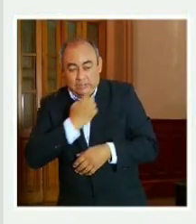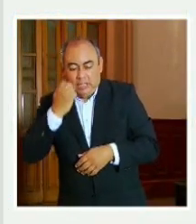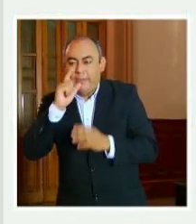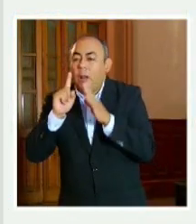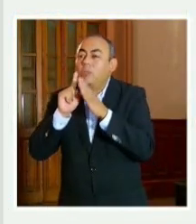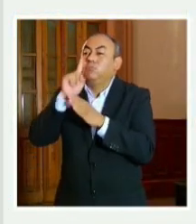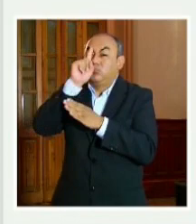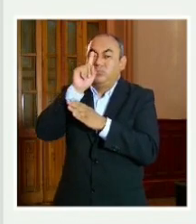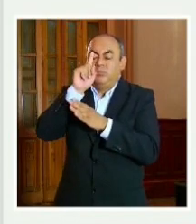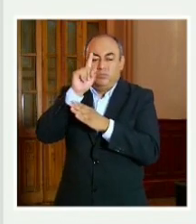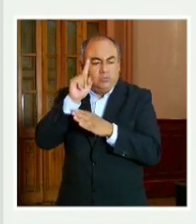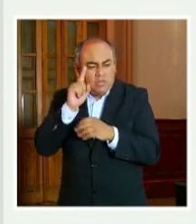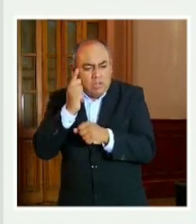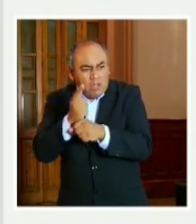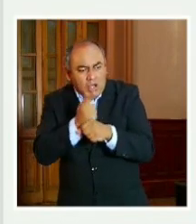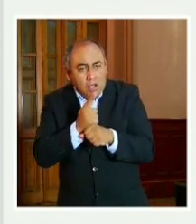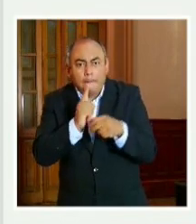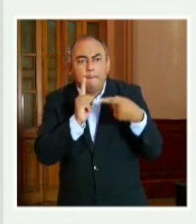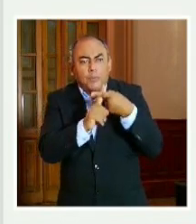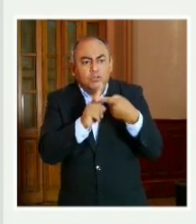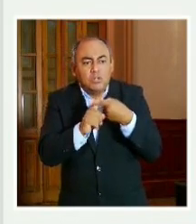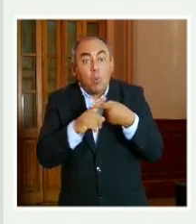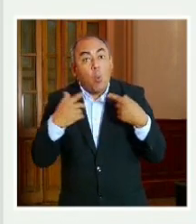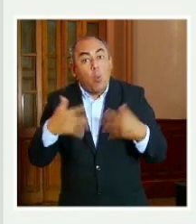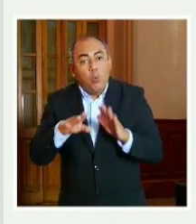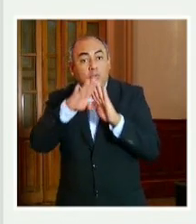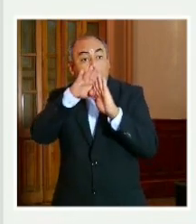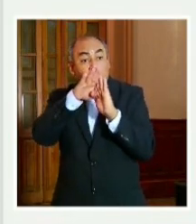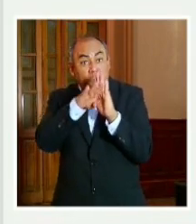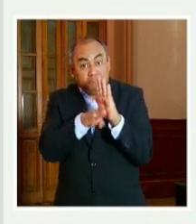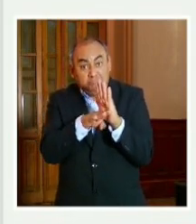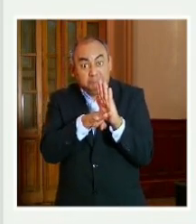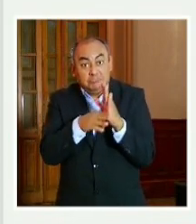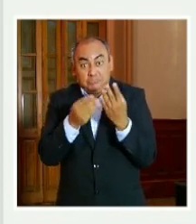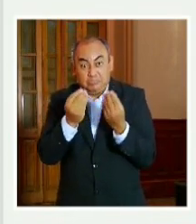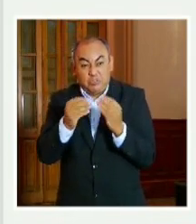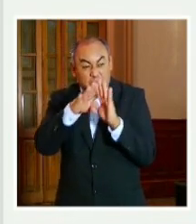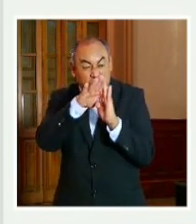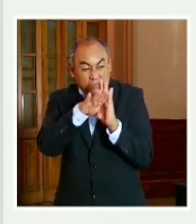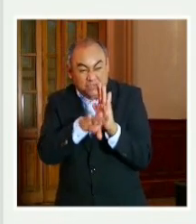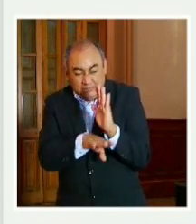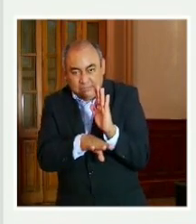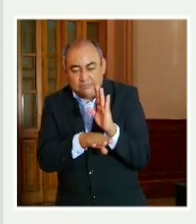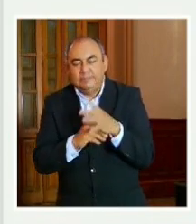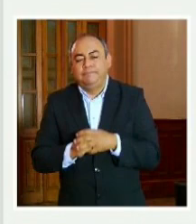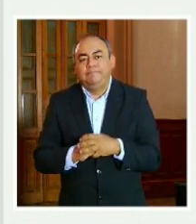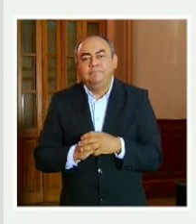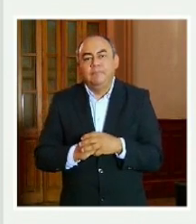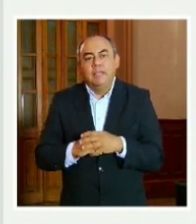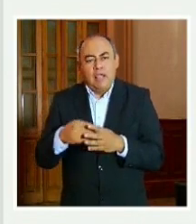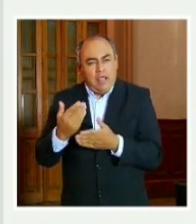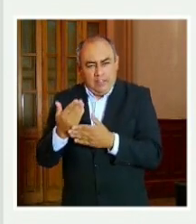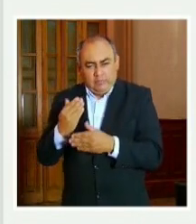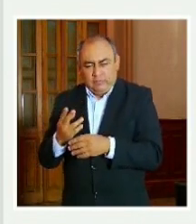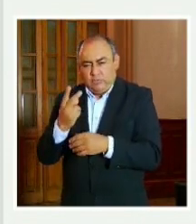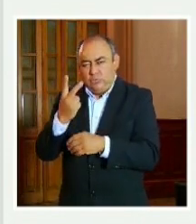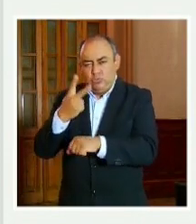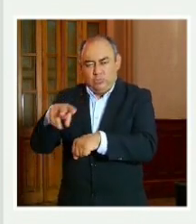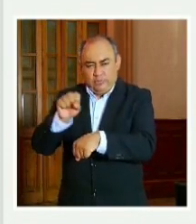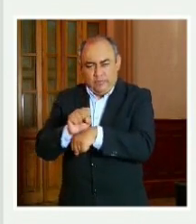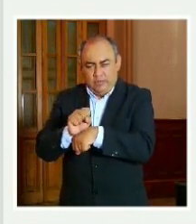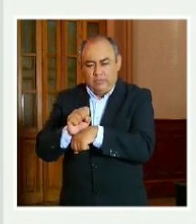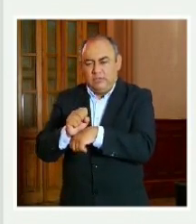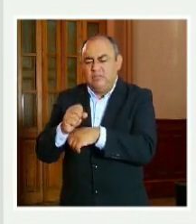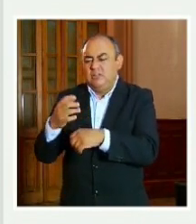ha disminuido de forma considerable. Entonces, teníamos ya las semanas 4,